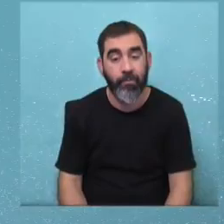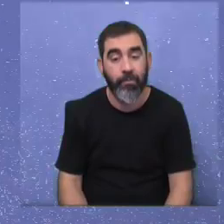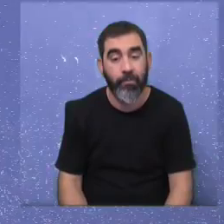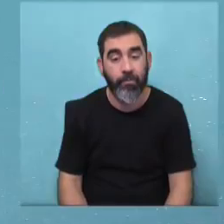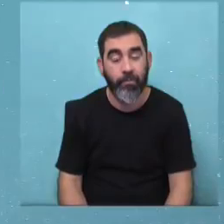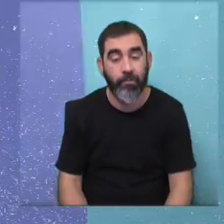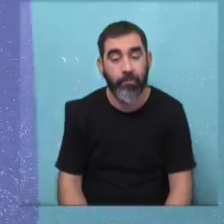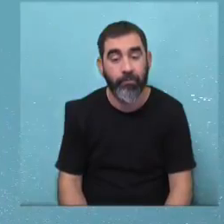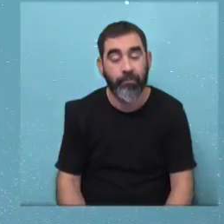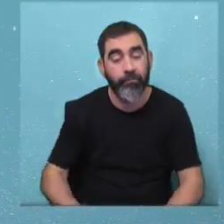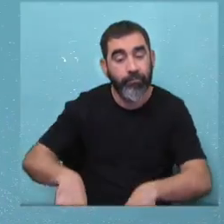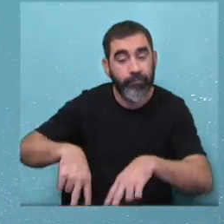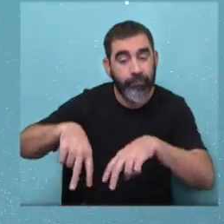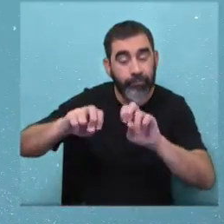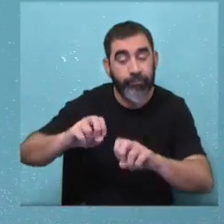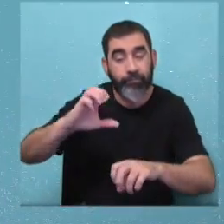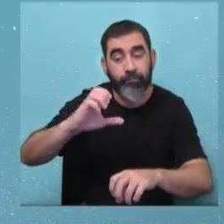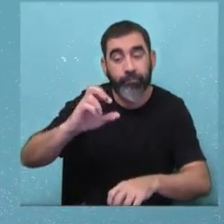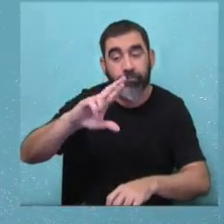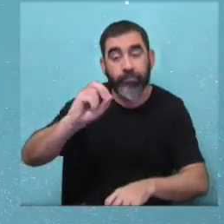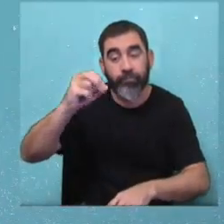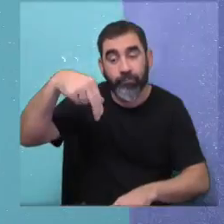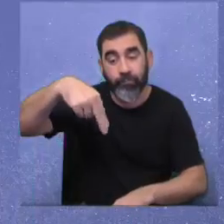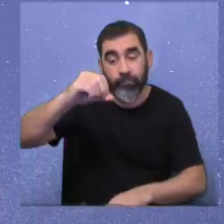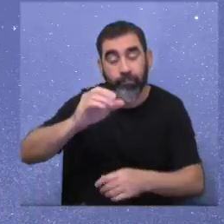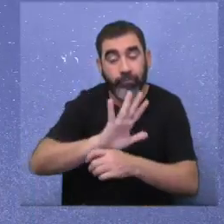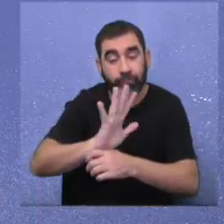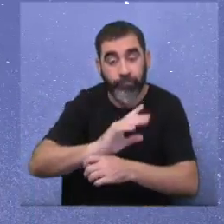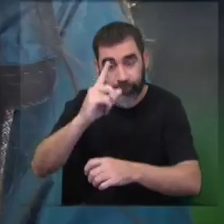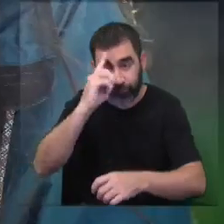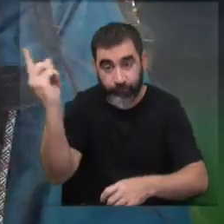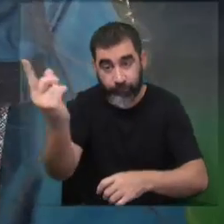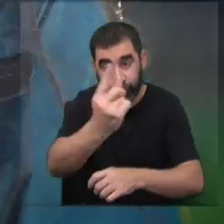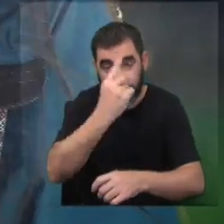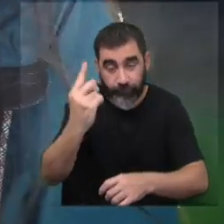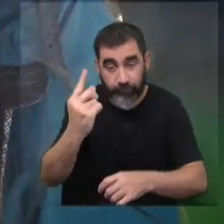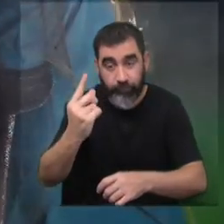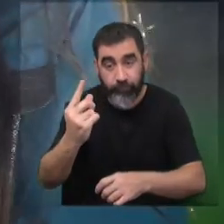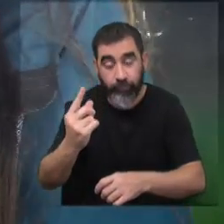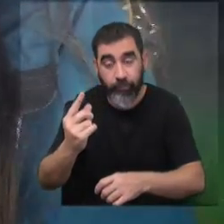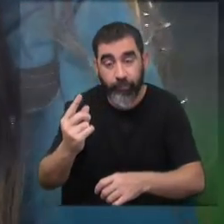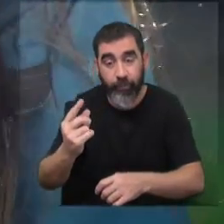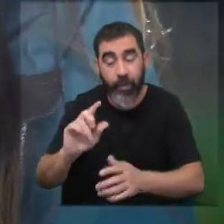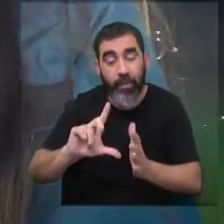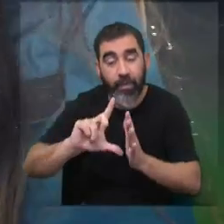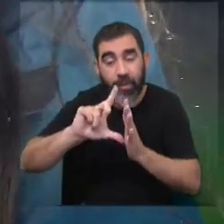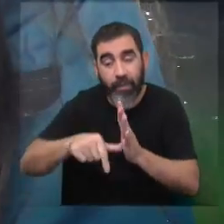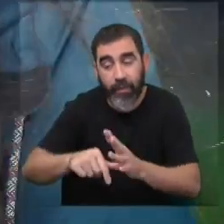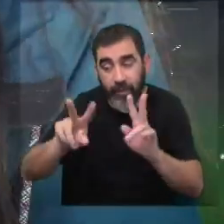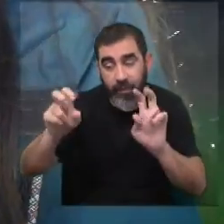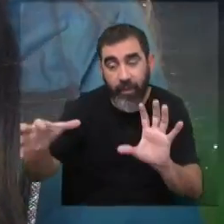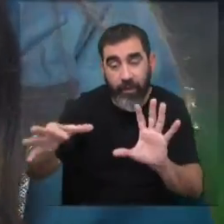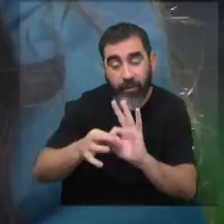Los estudios cronobiológicos a nivel internacional mostraron que los cronotipos tardíos se asociaban a